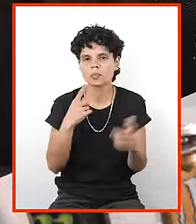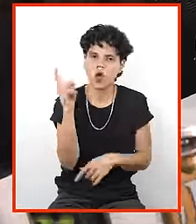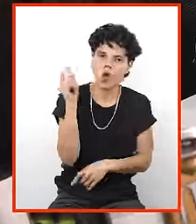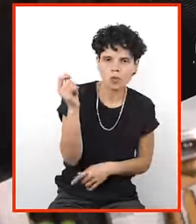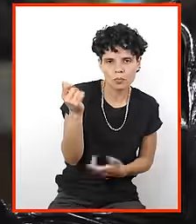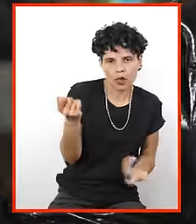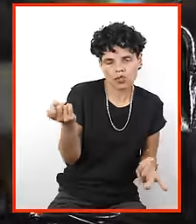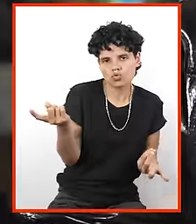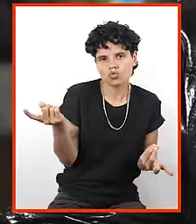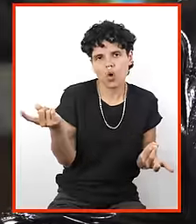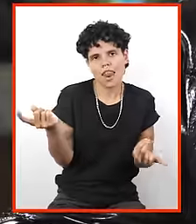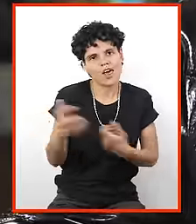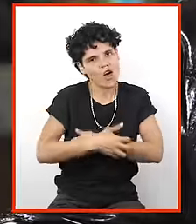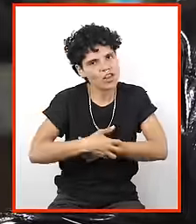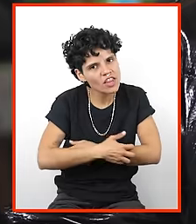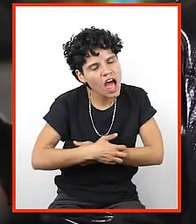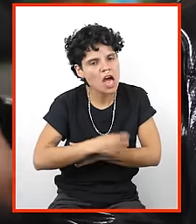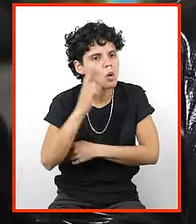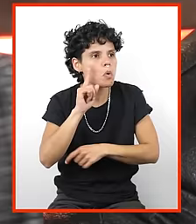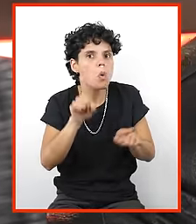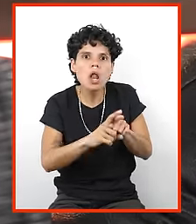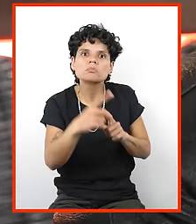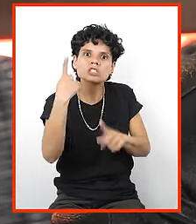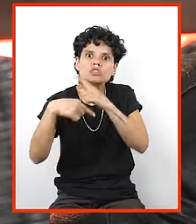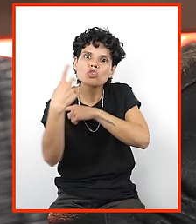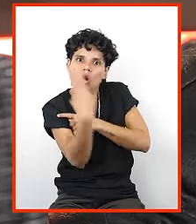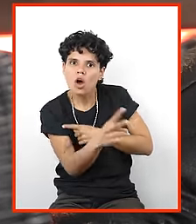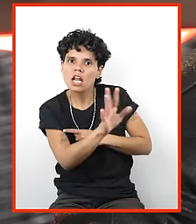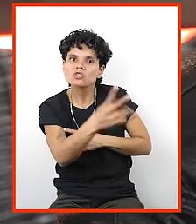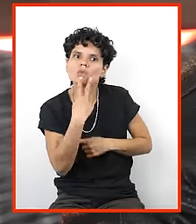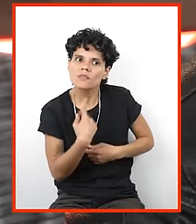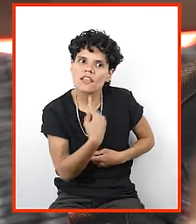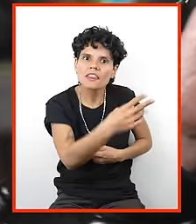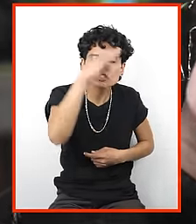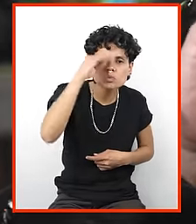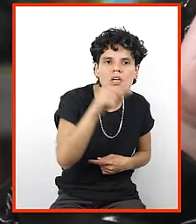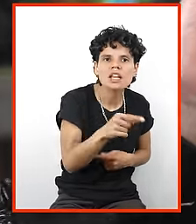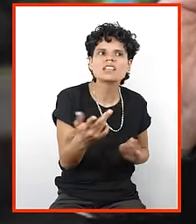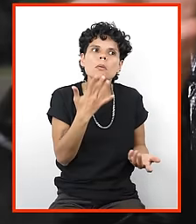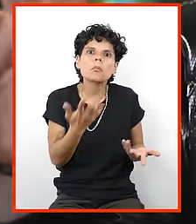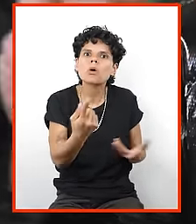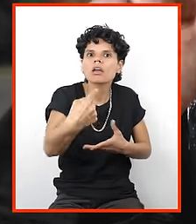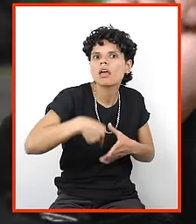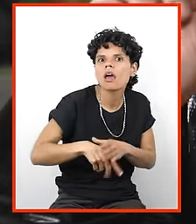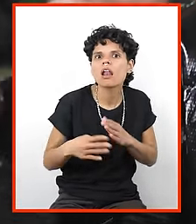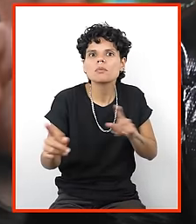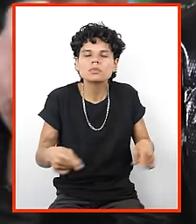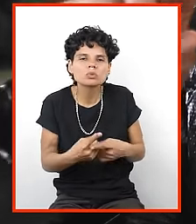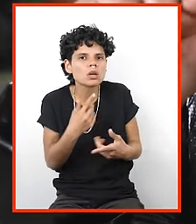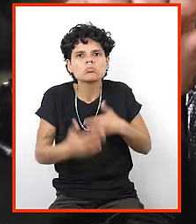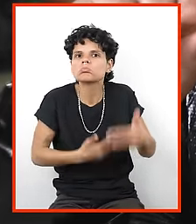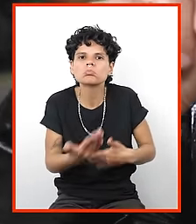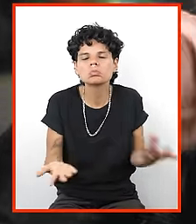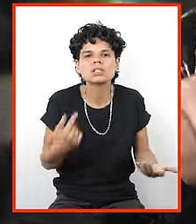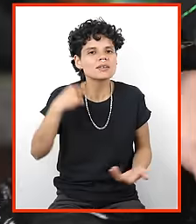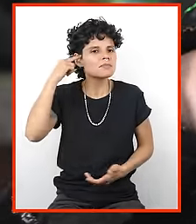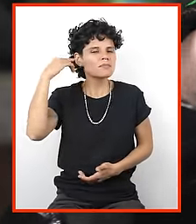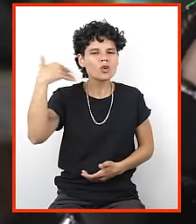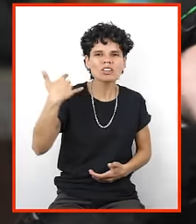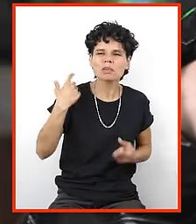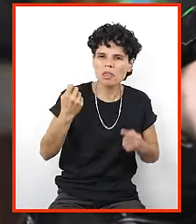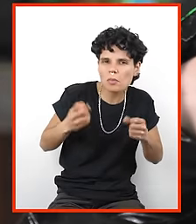medio... Pero quieren conocer su historia, cómo era, por qué están en la música. Totalmente. Yo creo que llegar a todos lados, abrir todas las puertas es